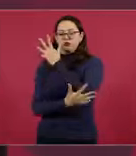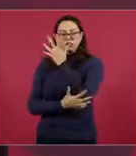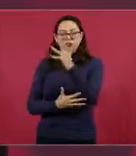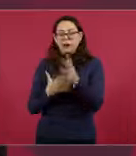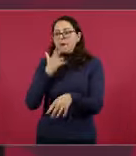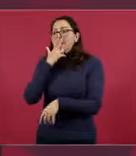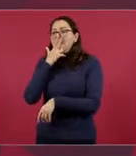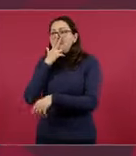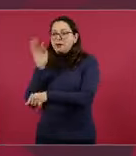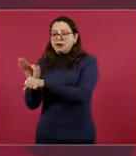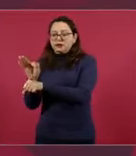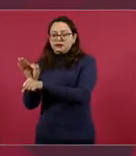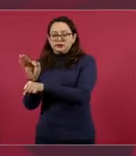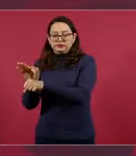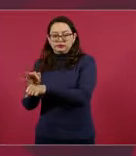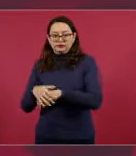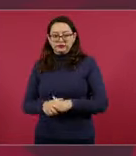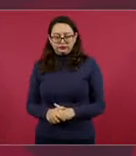es que estas empresas,